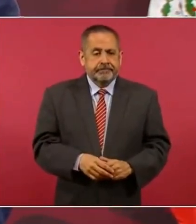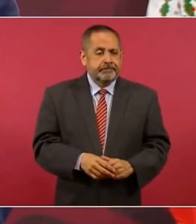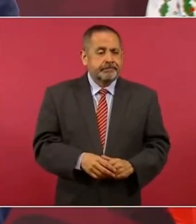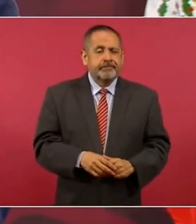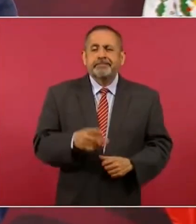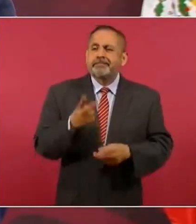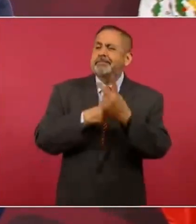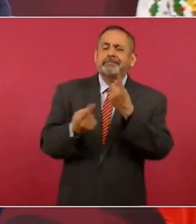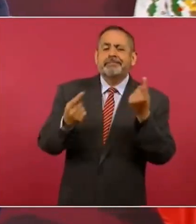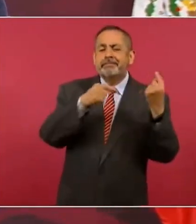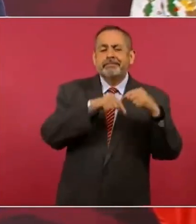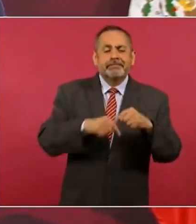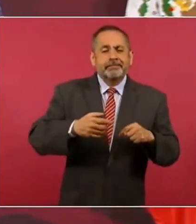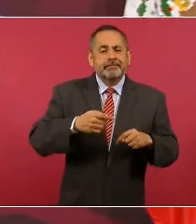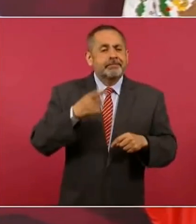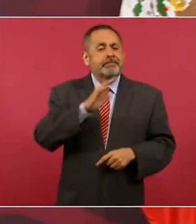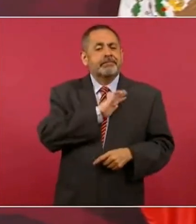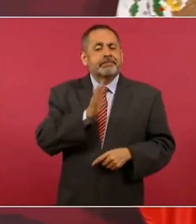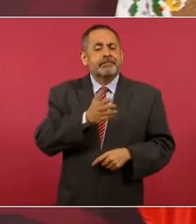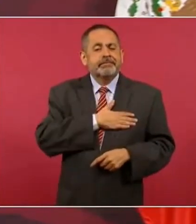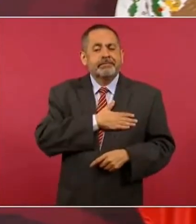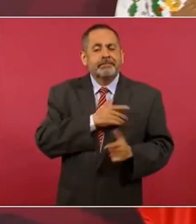conservadores de España,